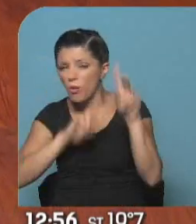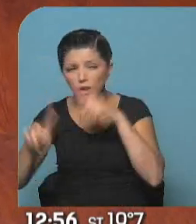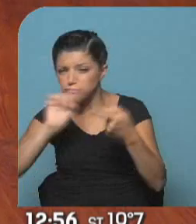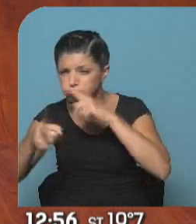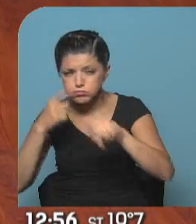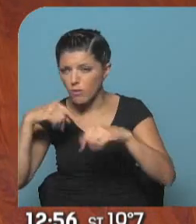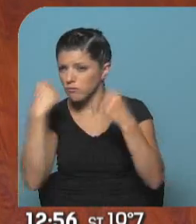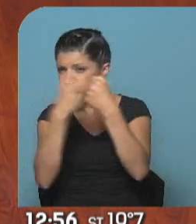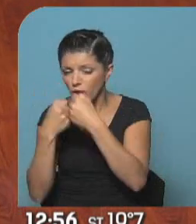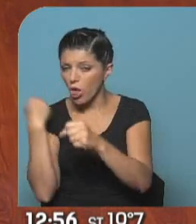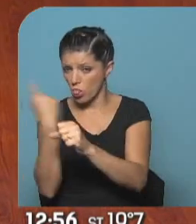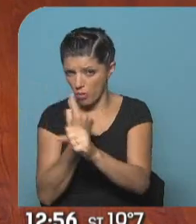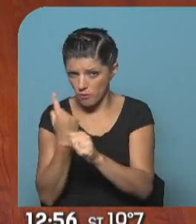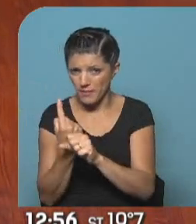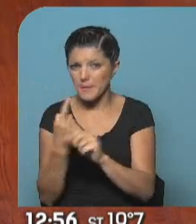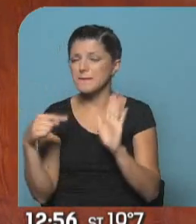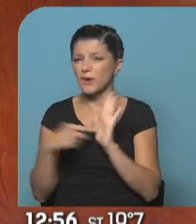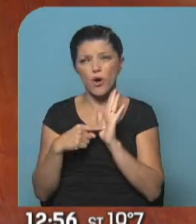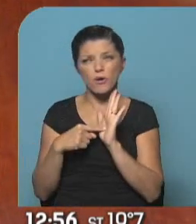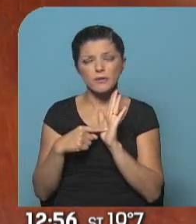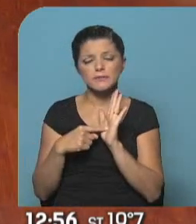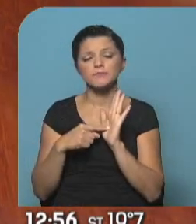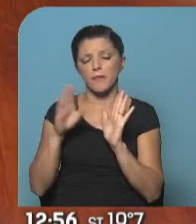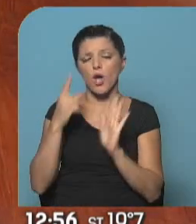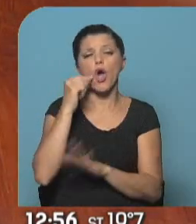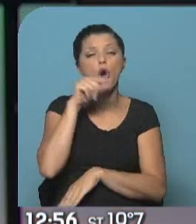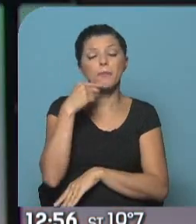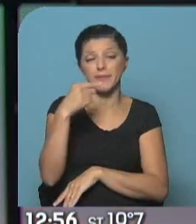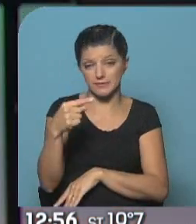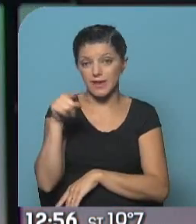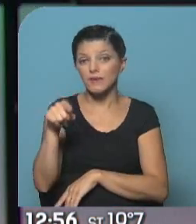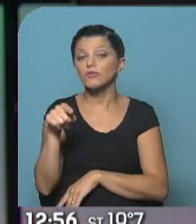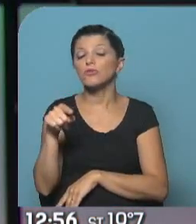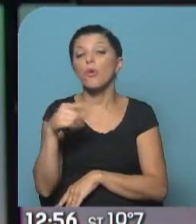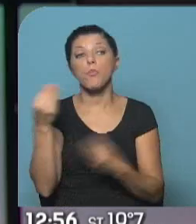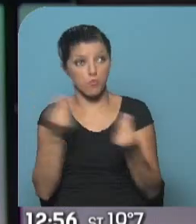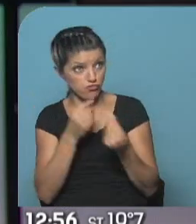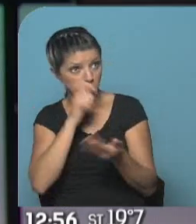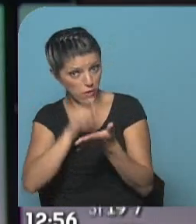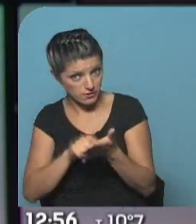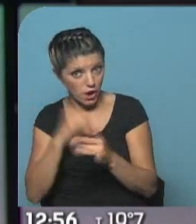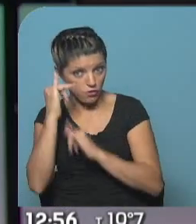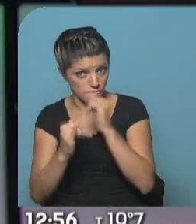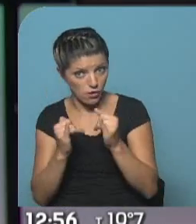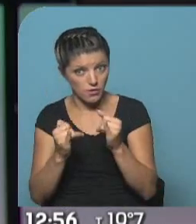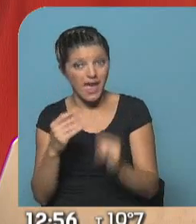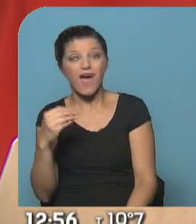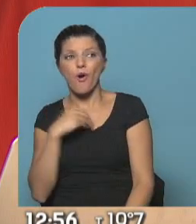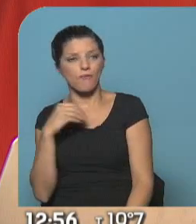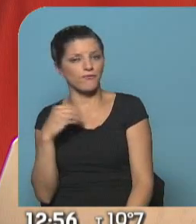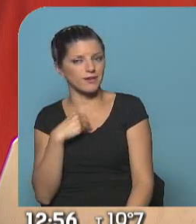programático, más allá de lo que Lindner dice, tiene que ver con lo que muchos periodistas han señalado, hay una desconfianza.